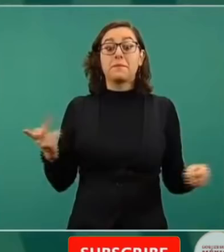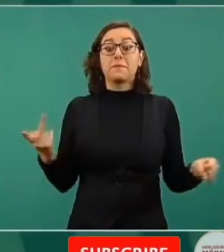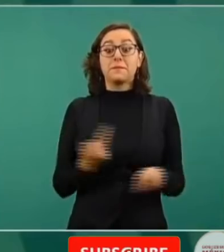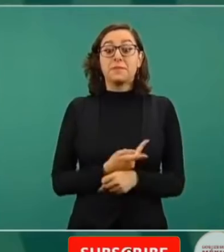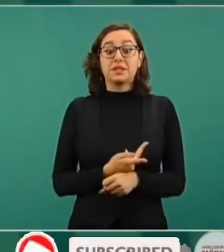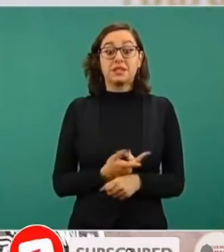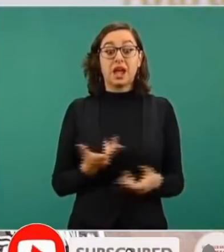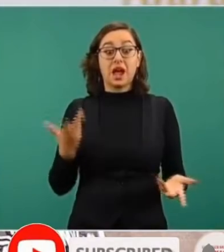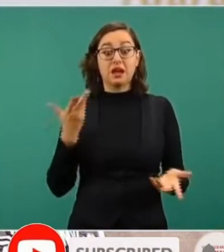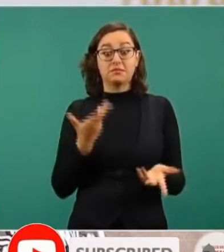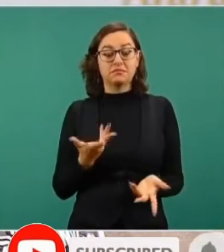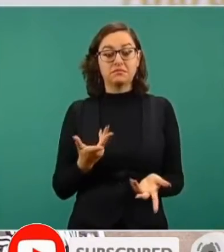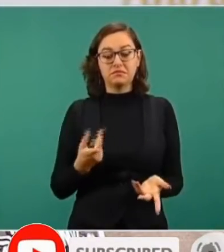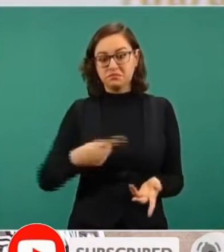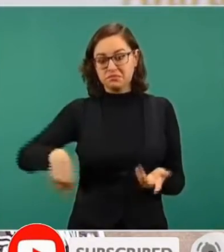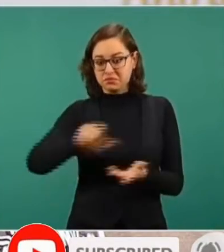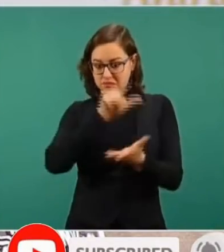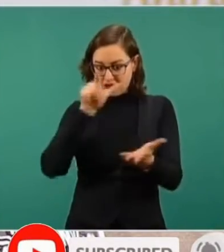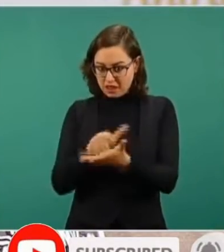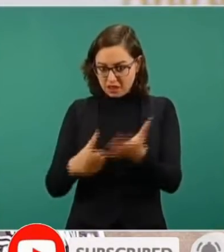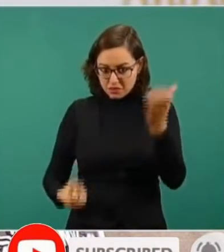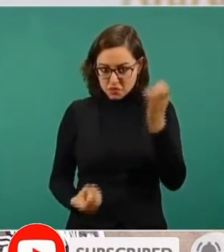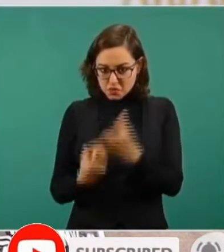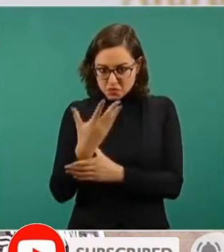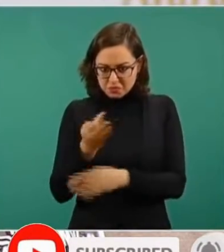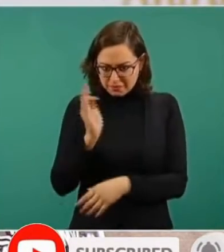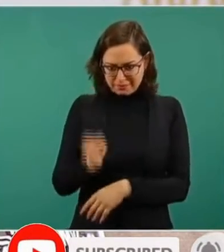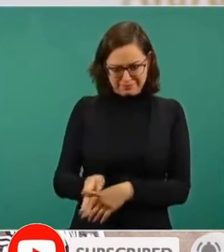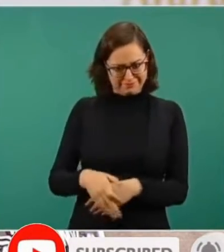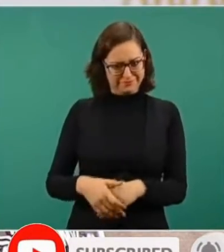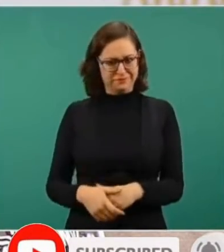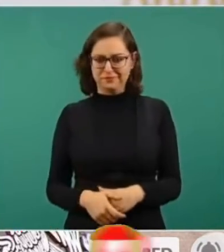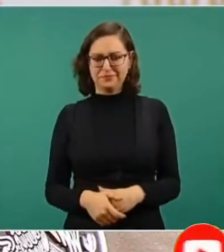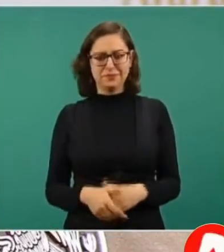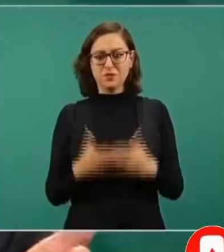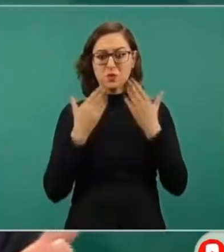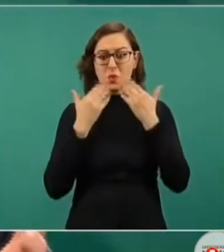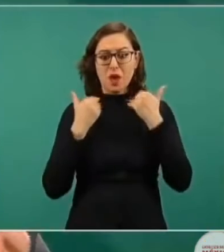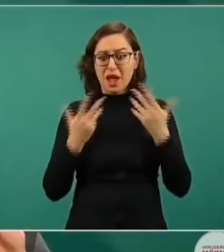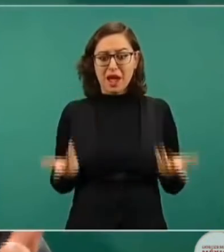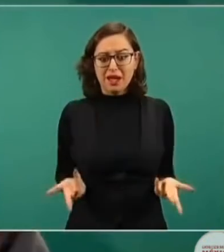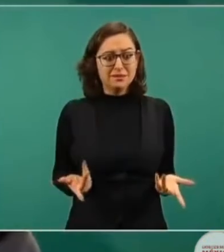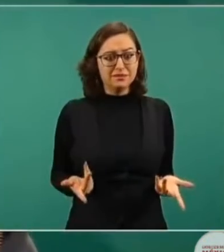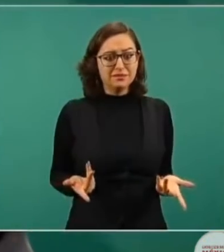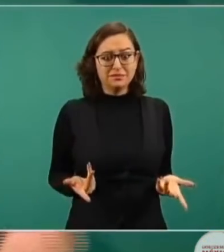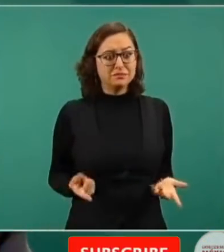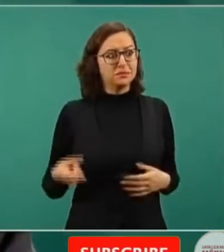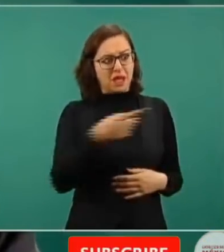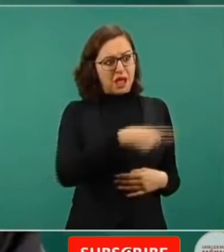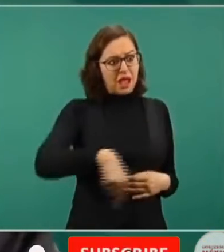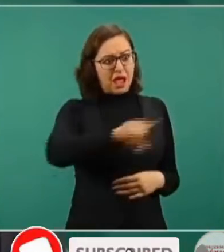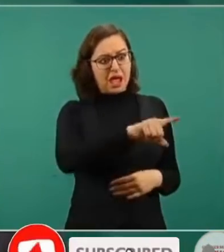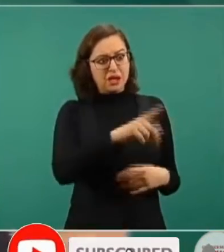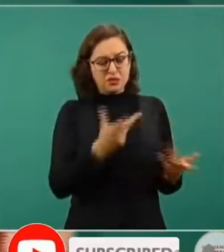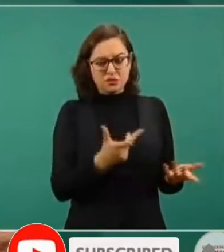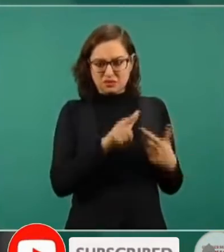la nueva ley. Por tanto, la base jurídica de los generadores independientes es nula, ¿verdad? No tienen base